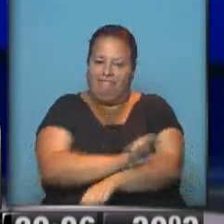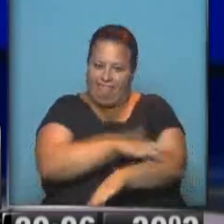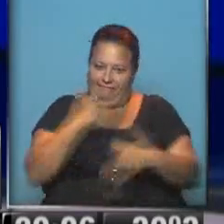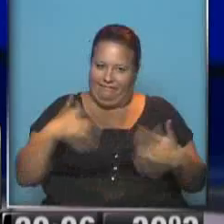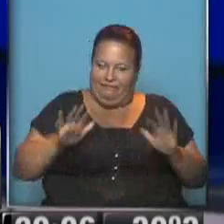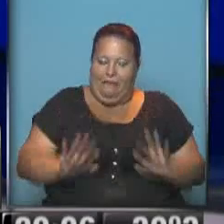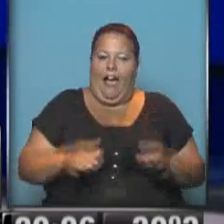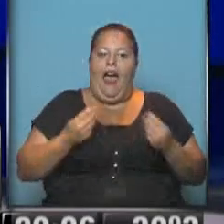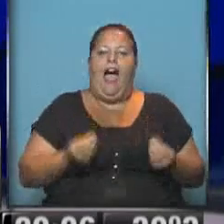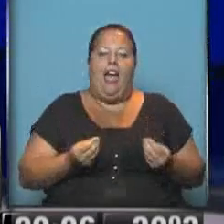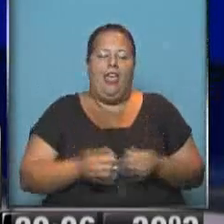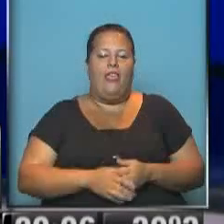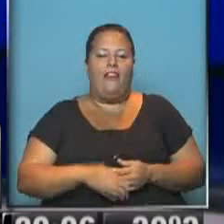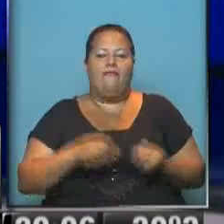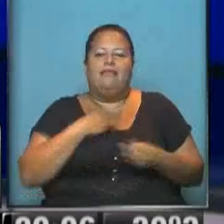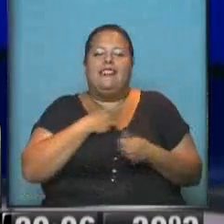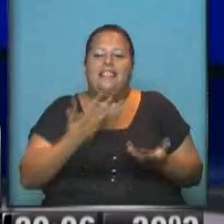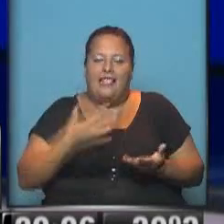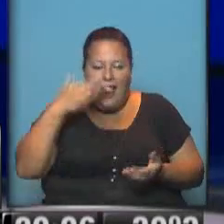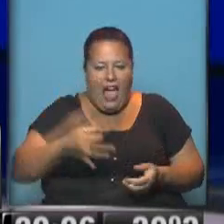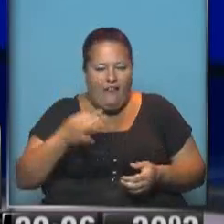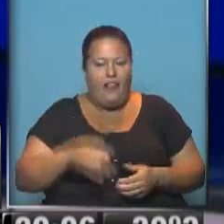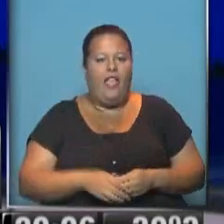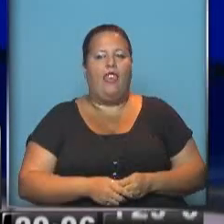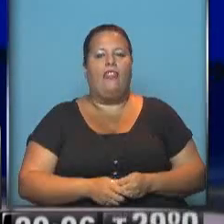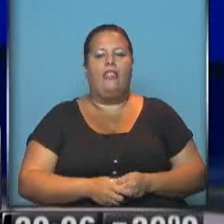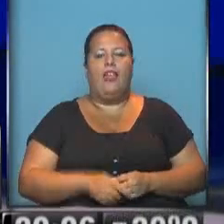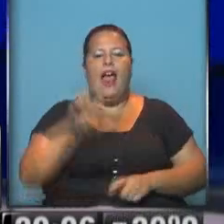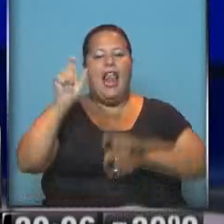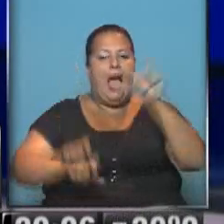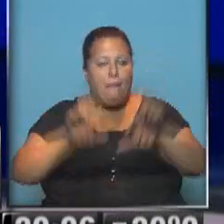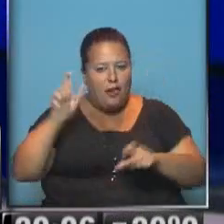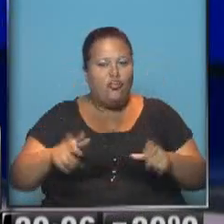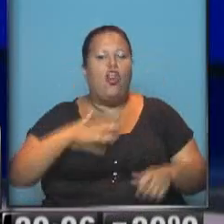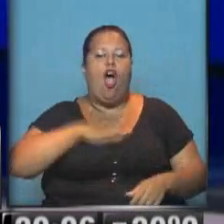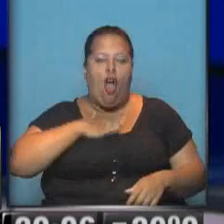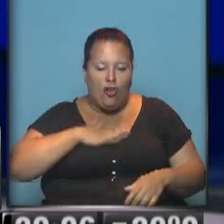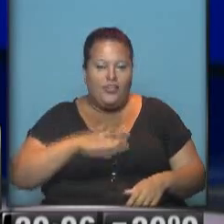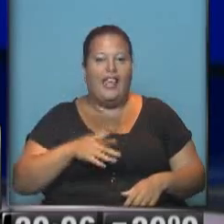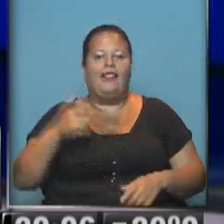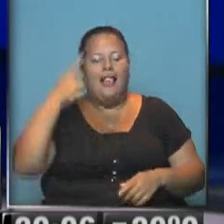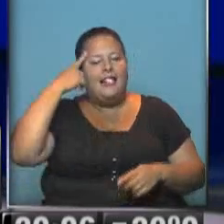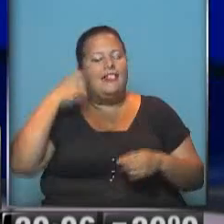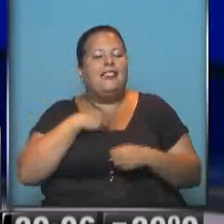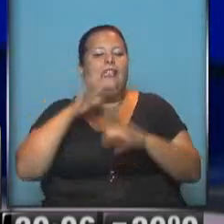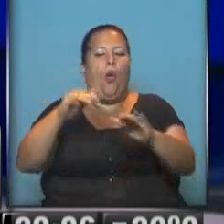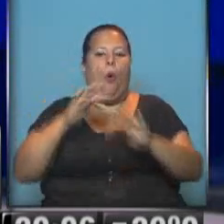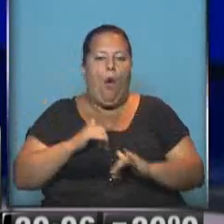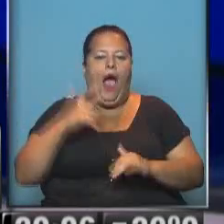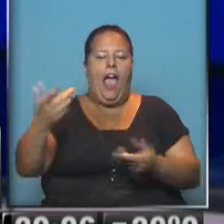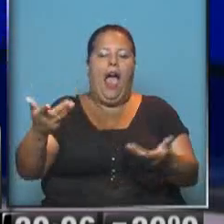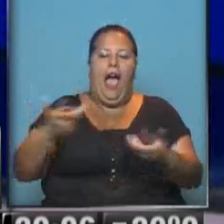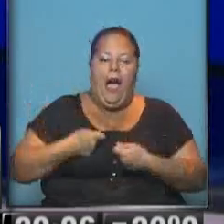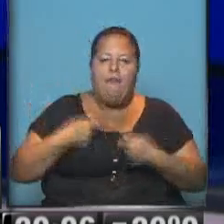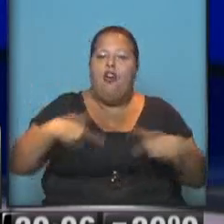mucho el sentir que de verdad la gente estaba contenta y se identificaba y estaba